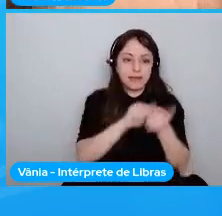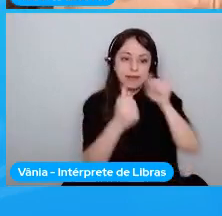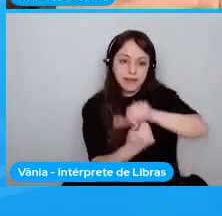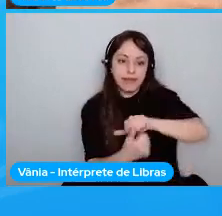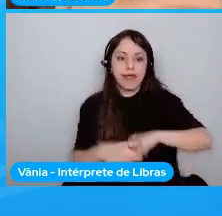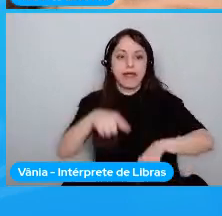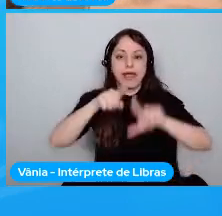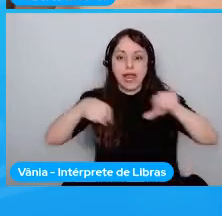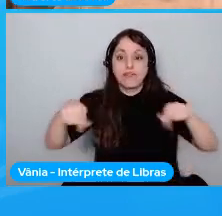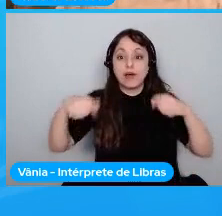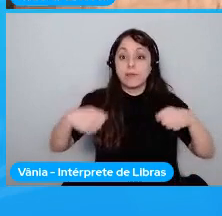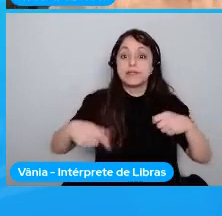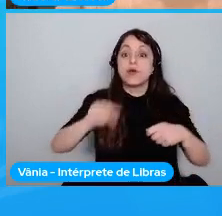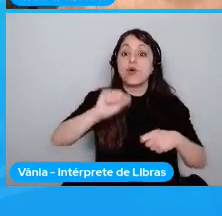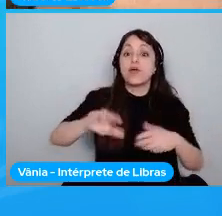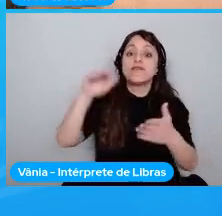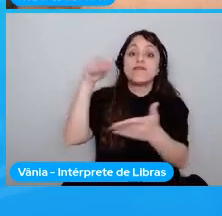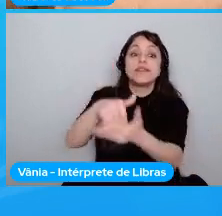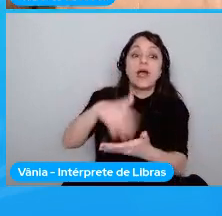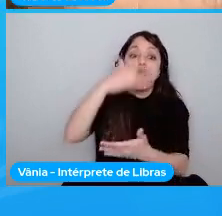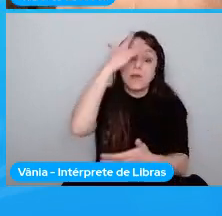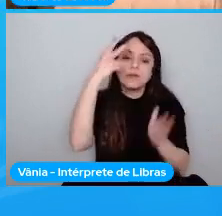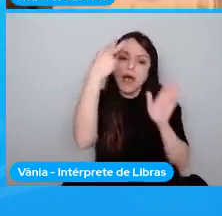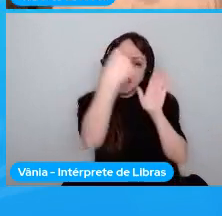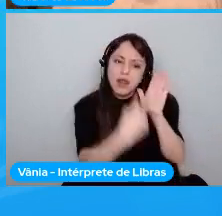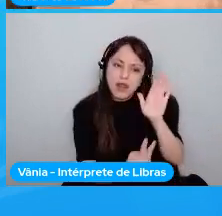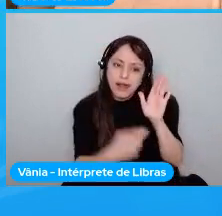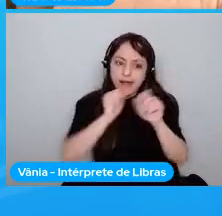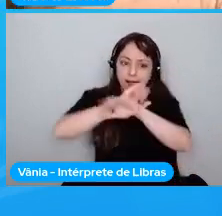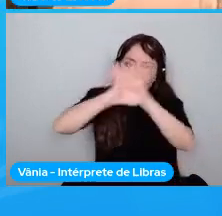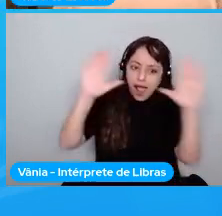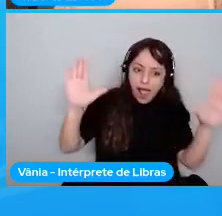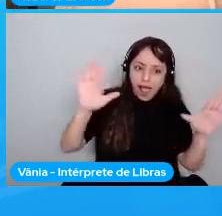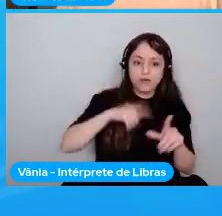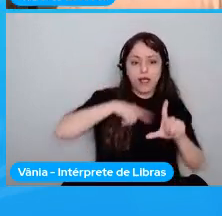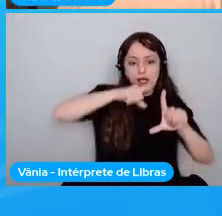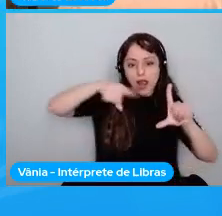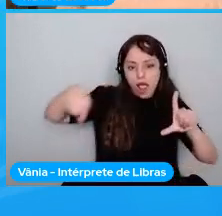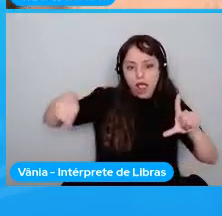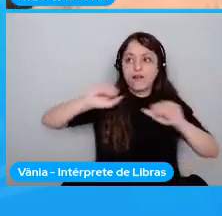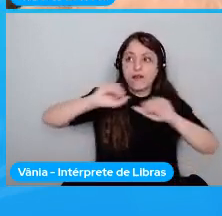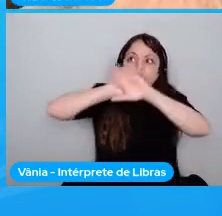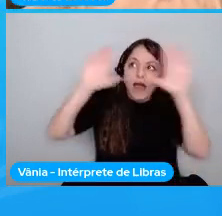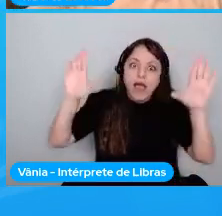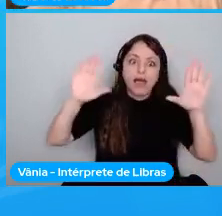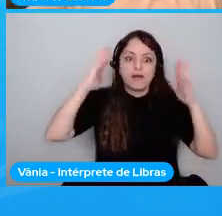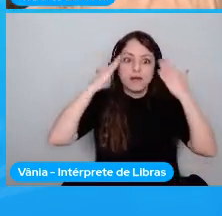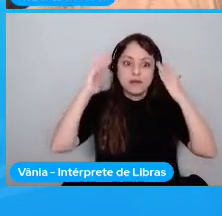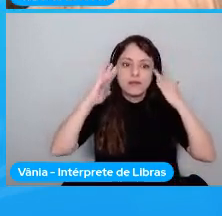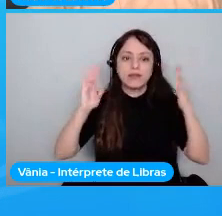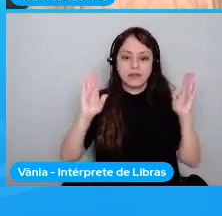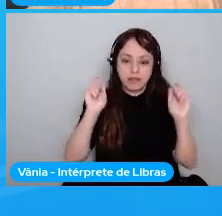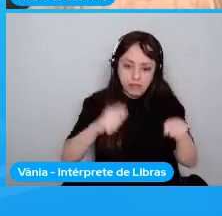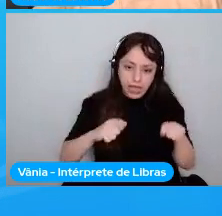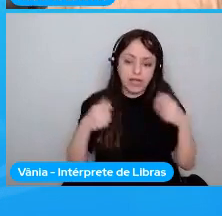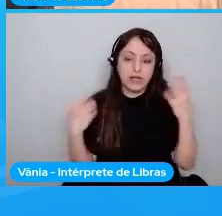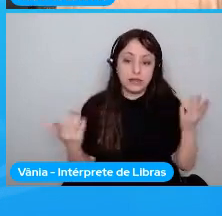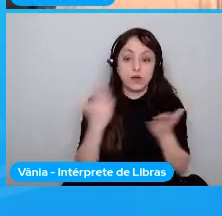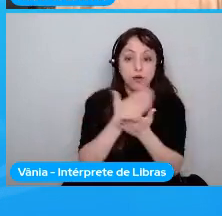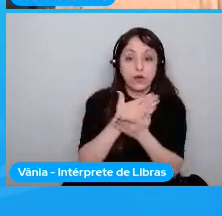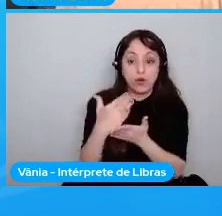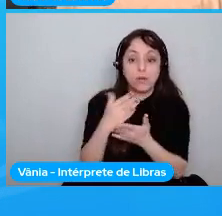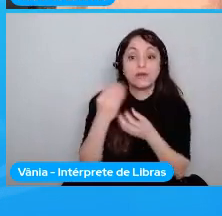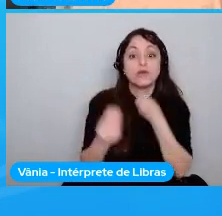pensar en el usuario final que lo va a leer, que los gráficos cuenten una historia, que sean autoentendibles. Entonces empezamos a iterar un poco en el uso